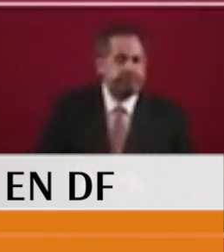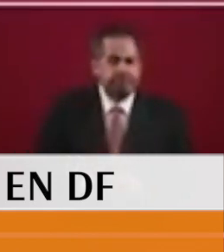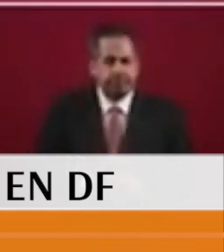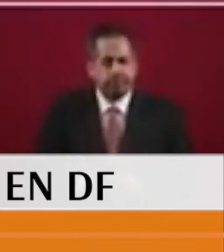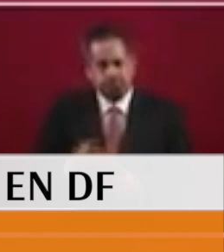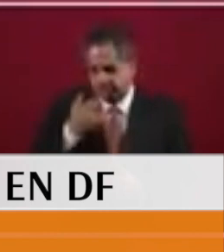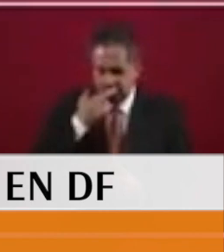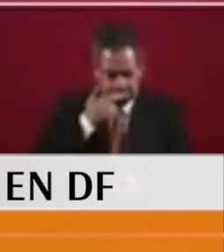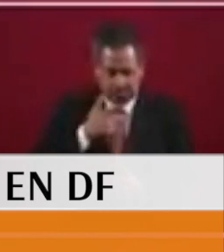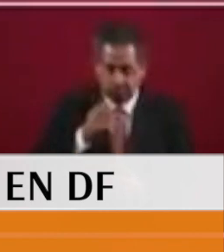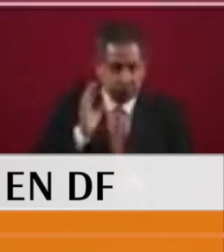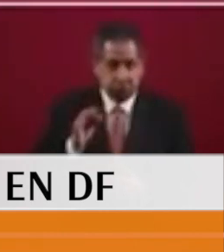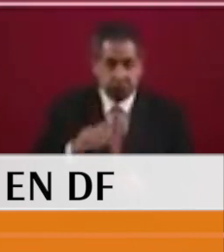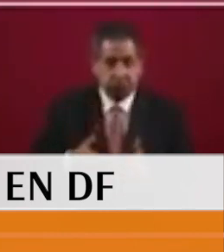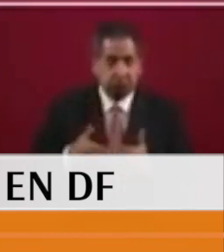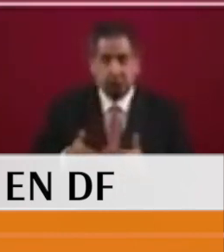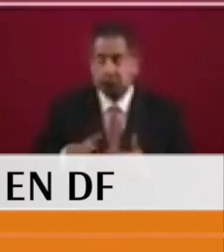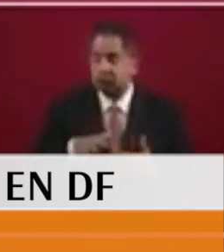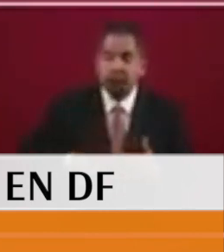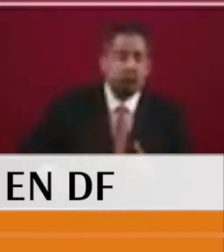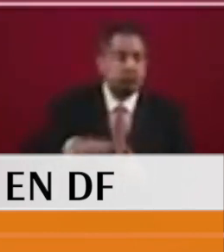está mejor la situación